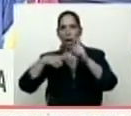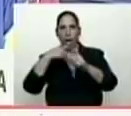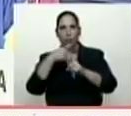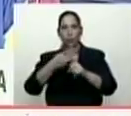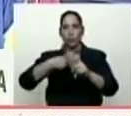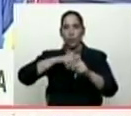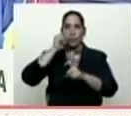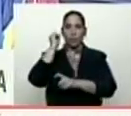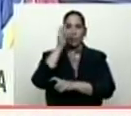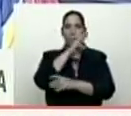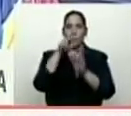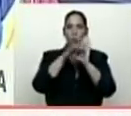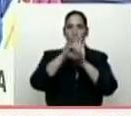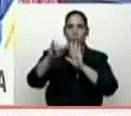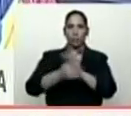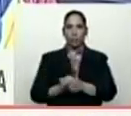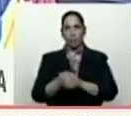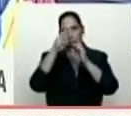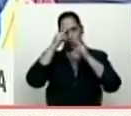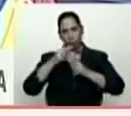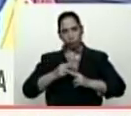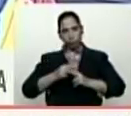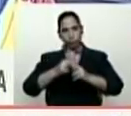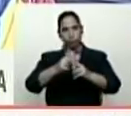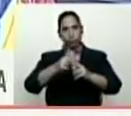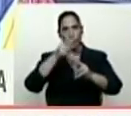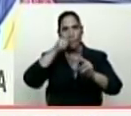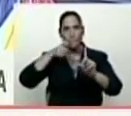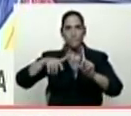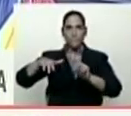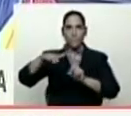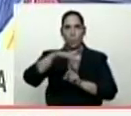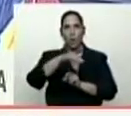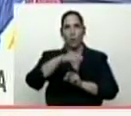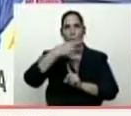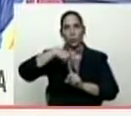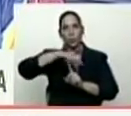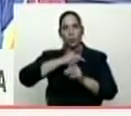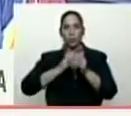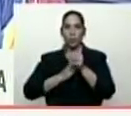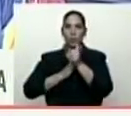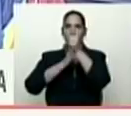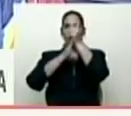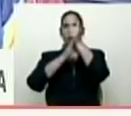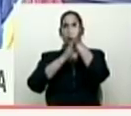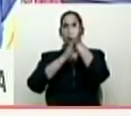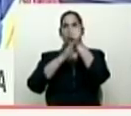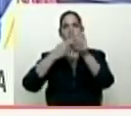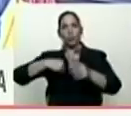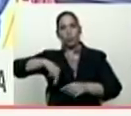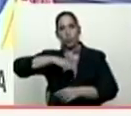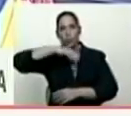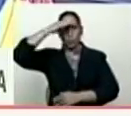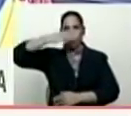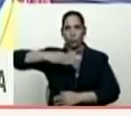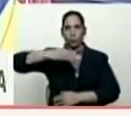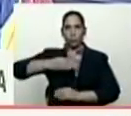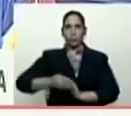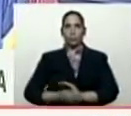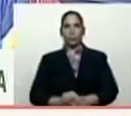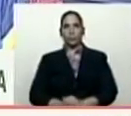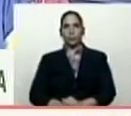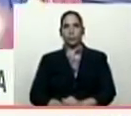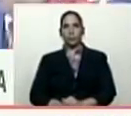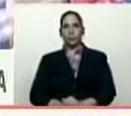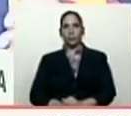Nacional Constituyente, en homenaje a este pueblo, a nuestros héroes, a nuestros soldados, yo